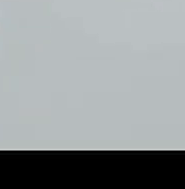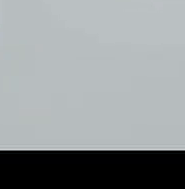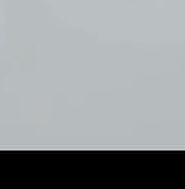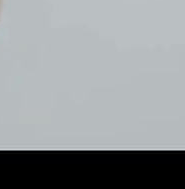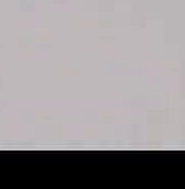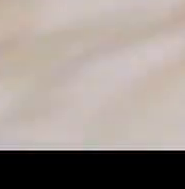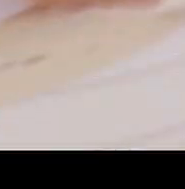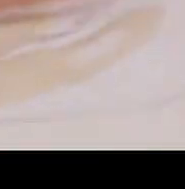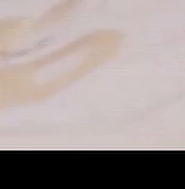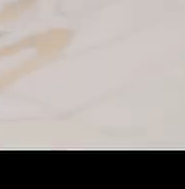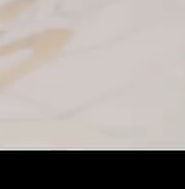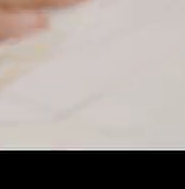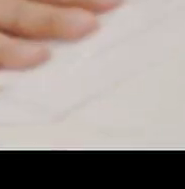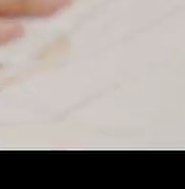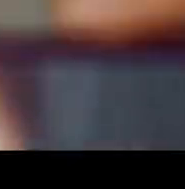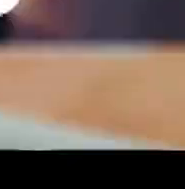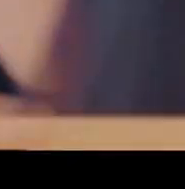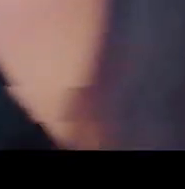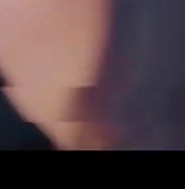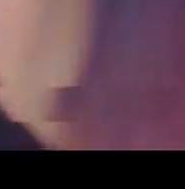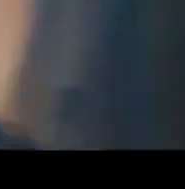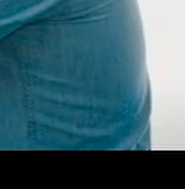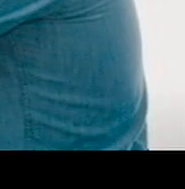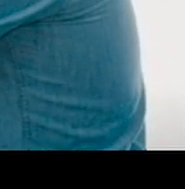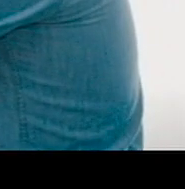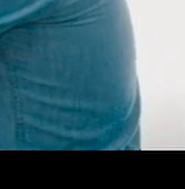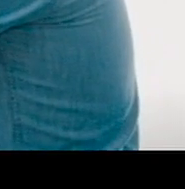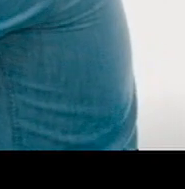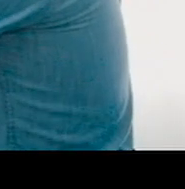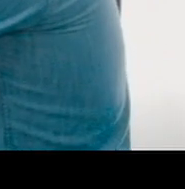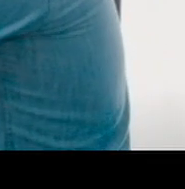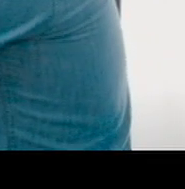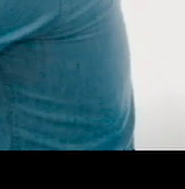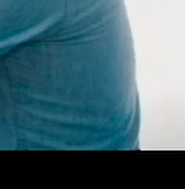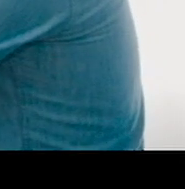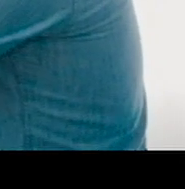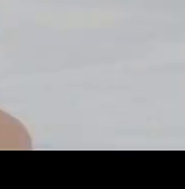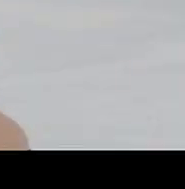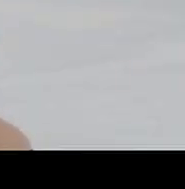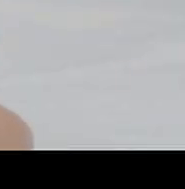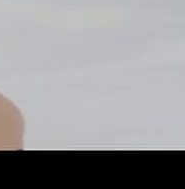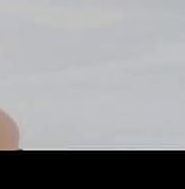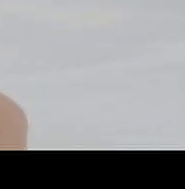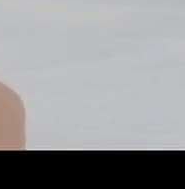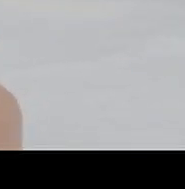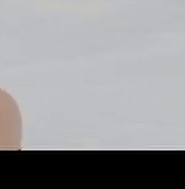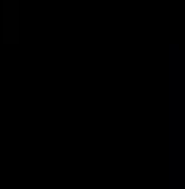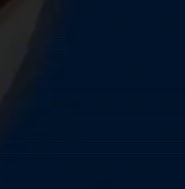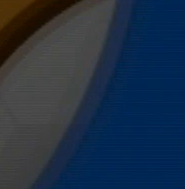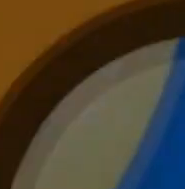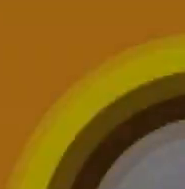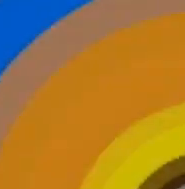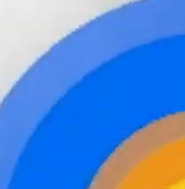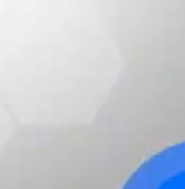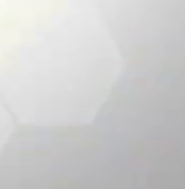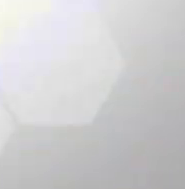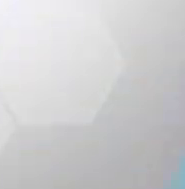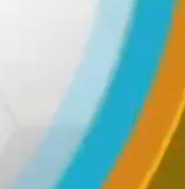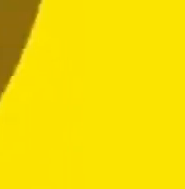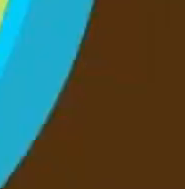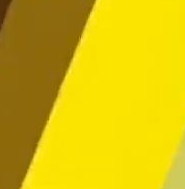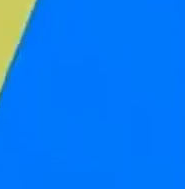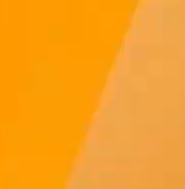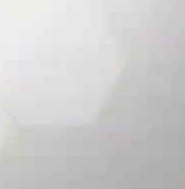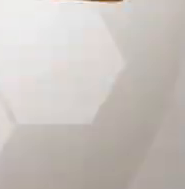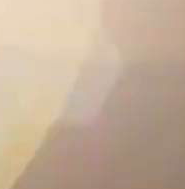manera correcta y limpiar bien las superficies. Así evitamos muchas enfermedades. Costa Rica